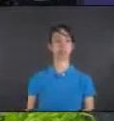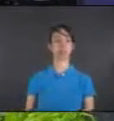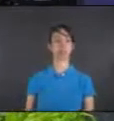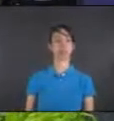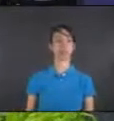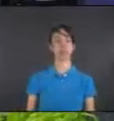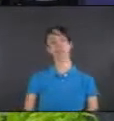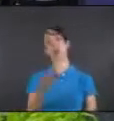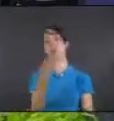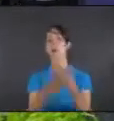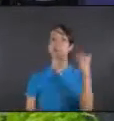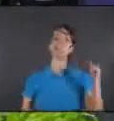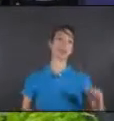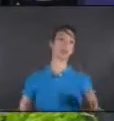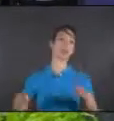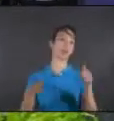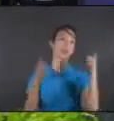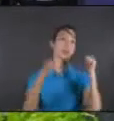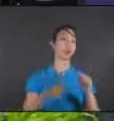segundo año terminado?